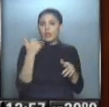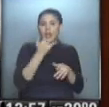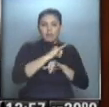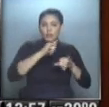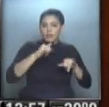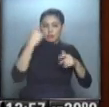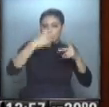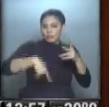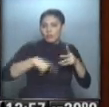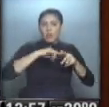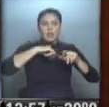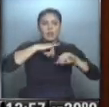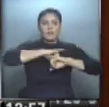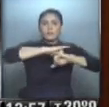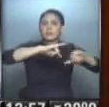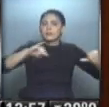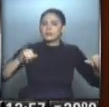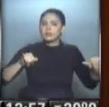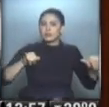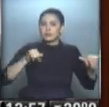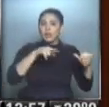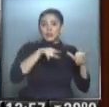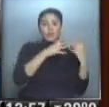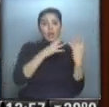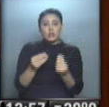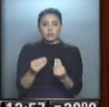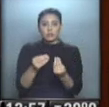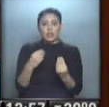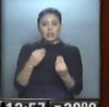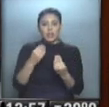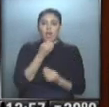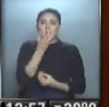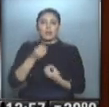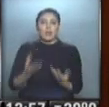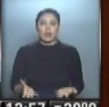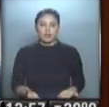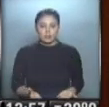contenido y además la distribución, ayuda a una mejor expresión.